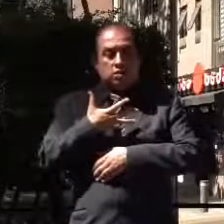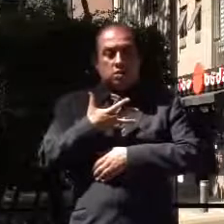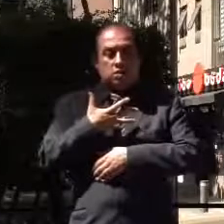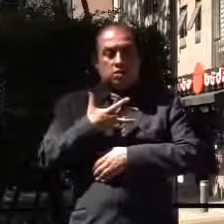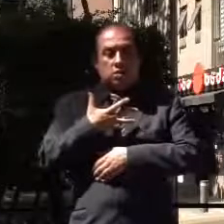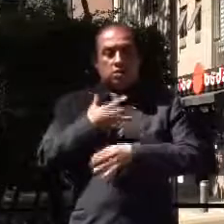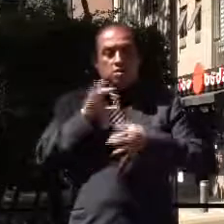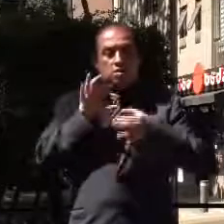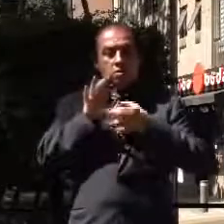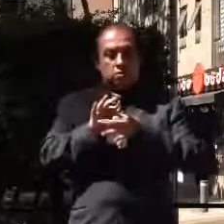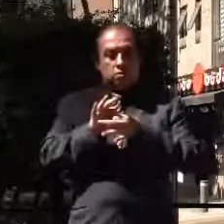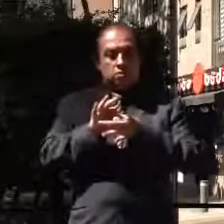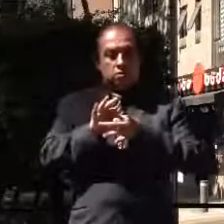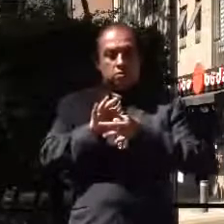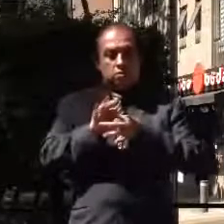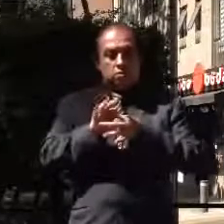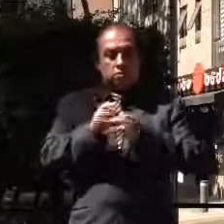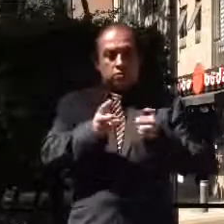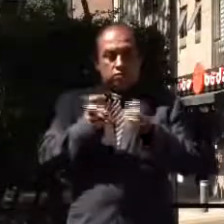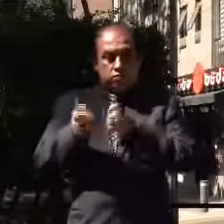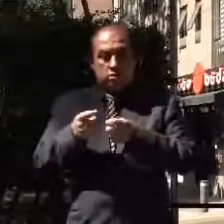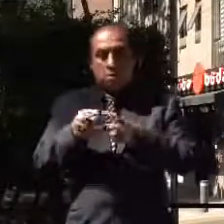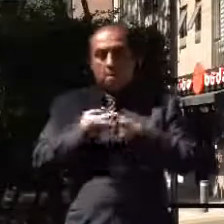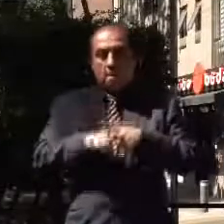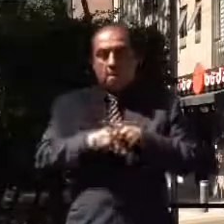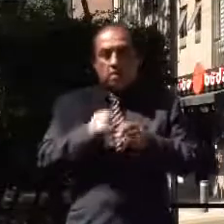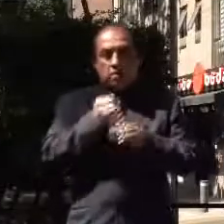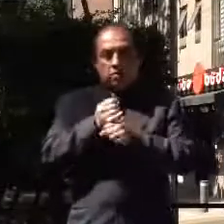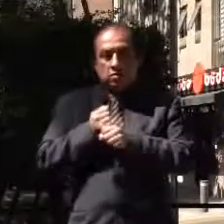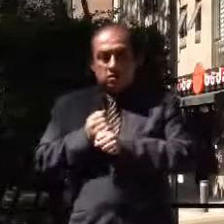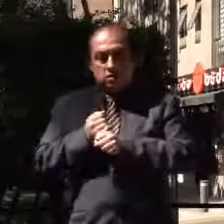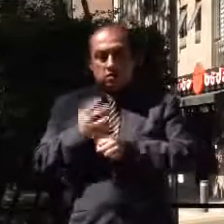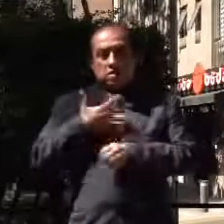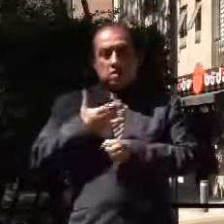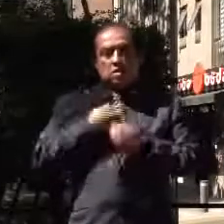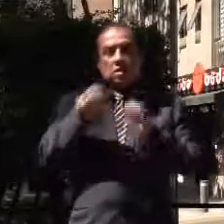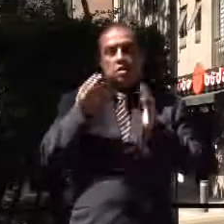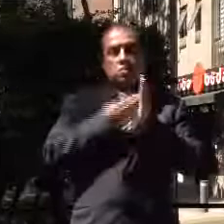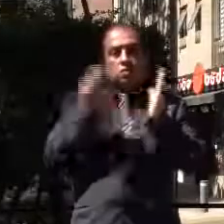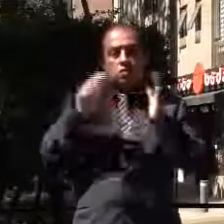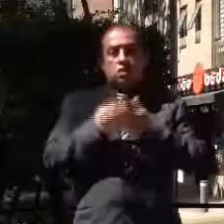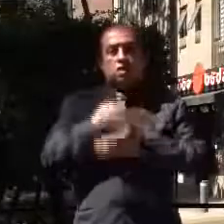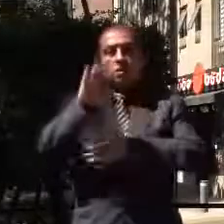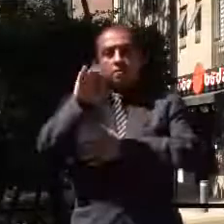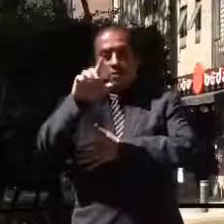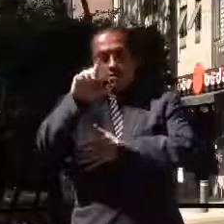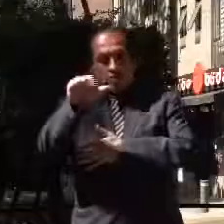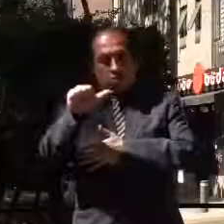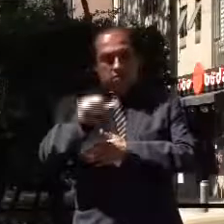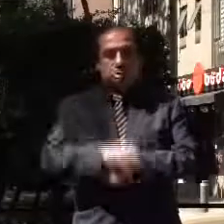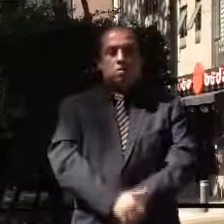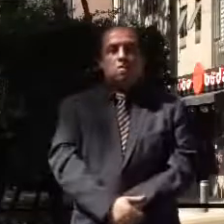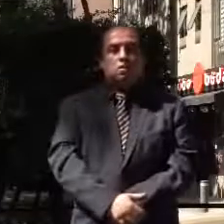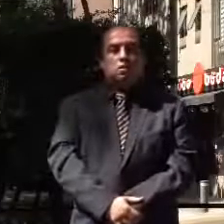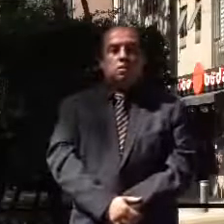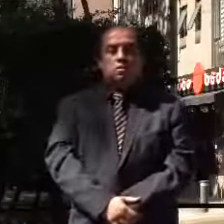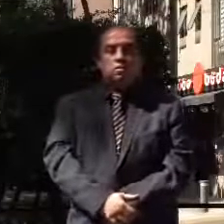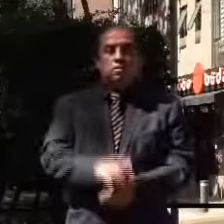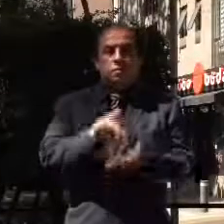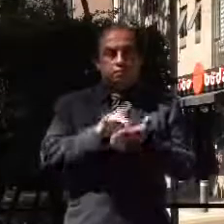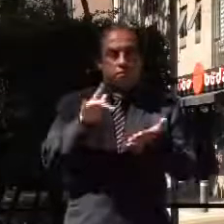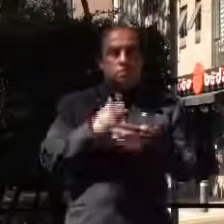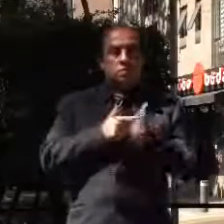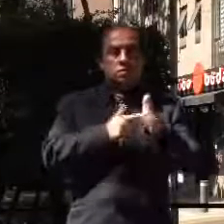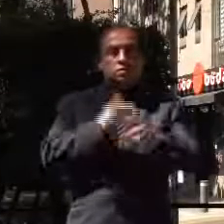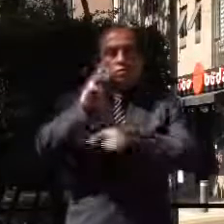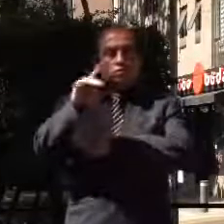criminales, se está siendo investigado y se tiene que sancionar por parte de la Fiscalía. Gracias. Continuamos con